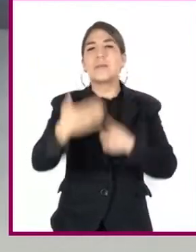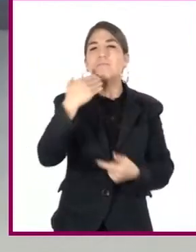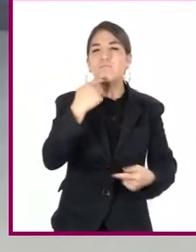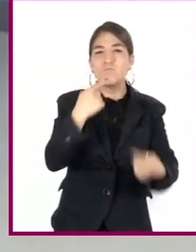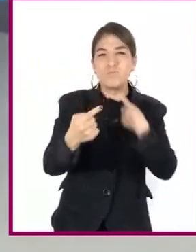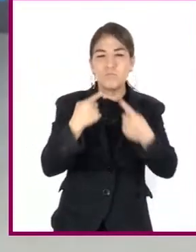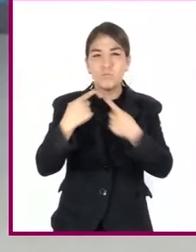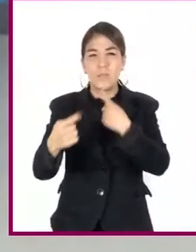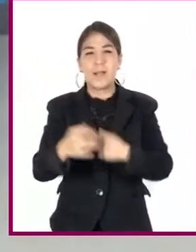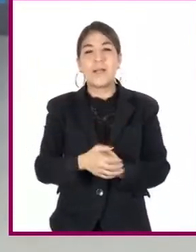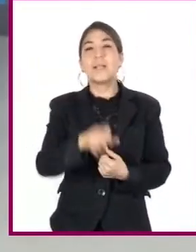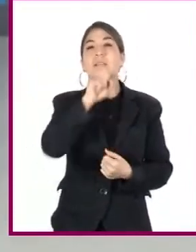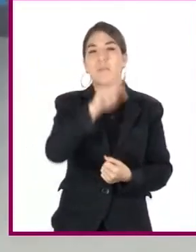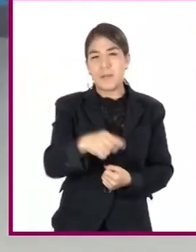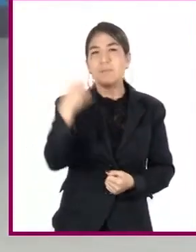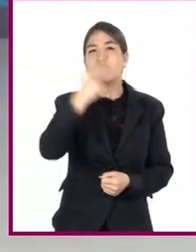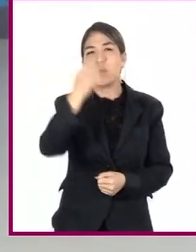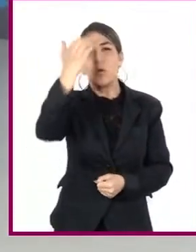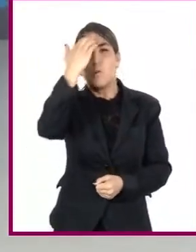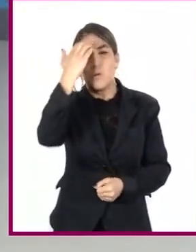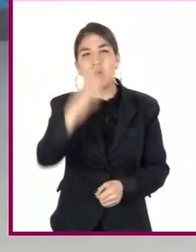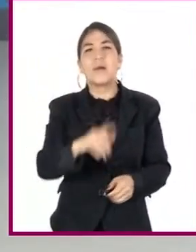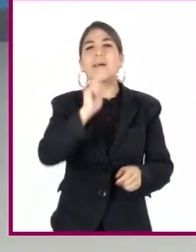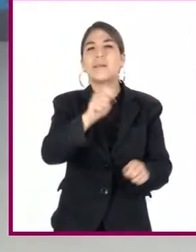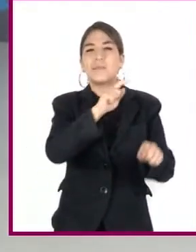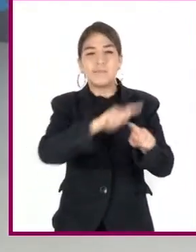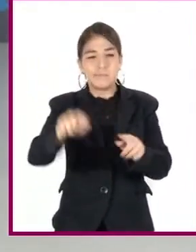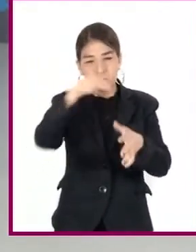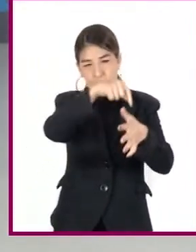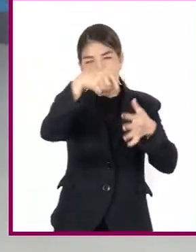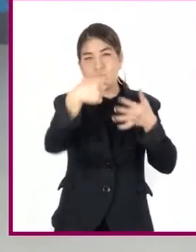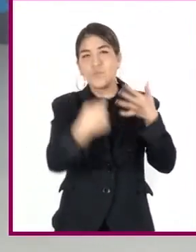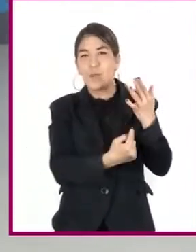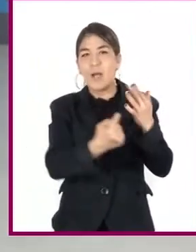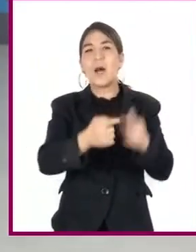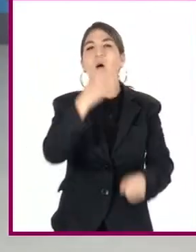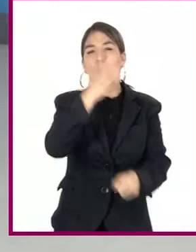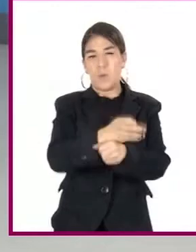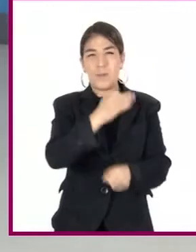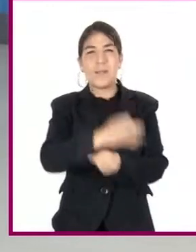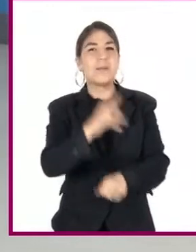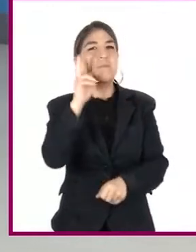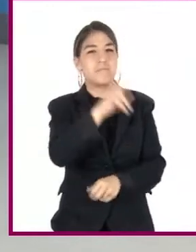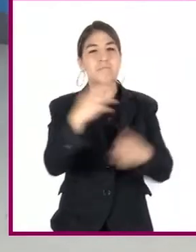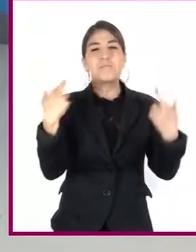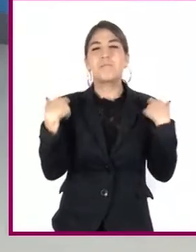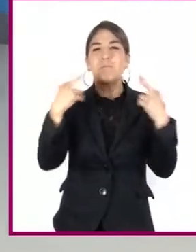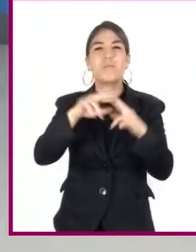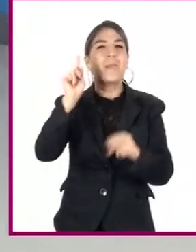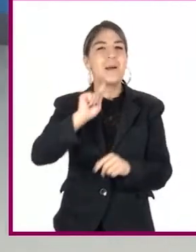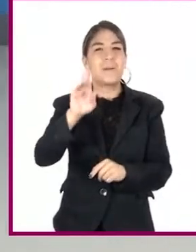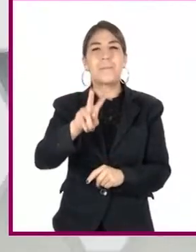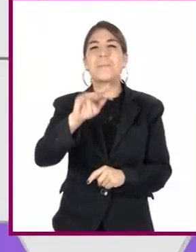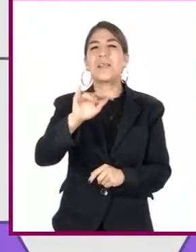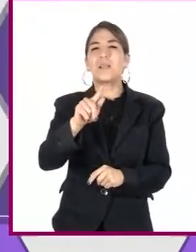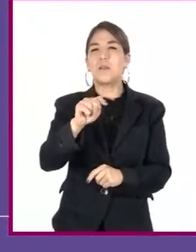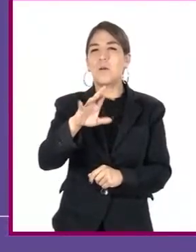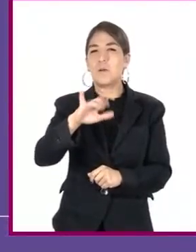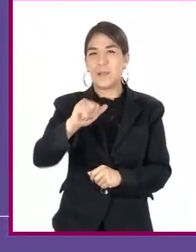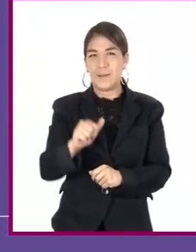También necesitamos conocer los instrumentos que los garantizan. Veamos y escuchemos a la maestra Victoria.